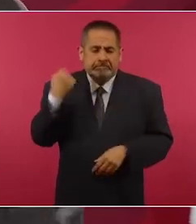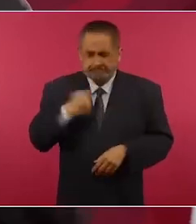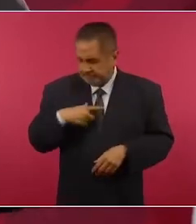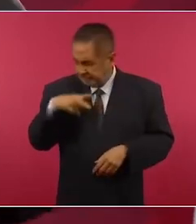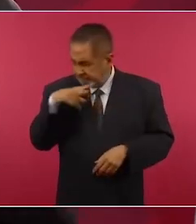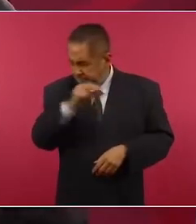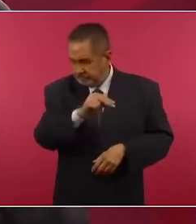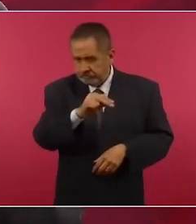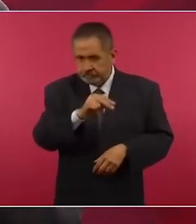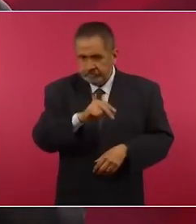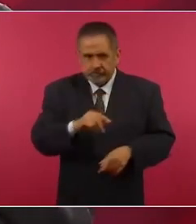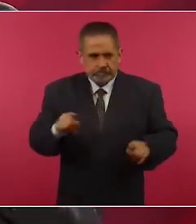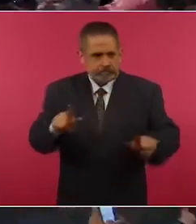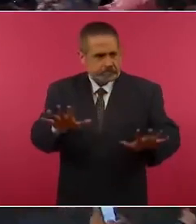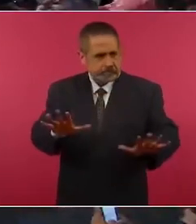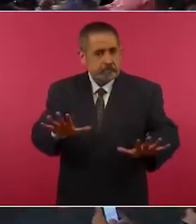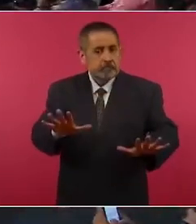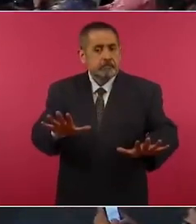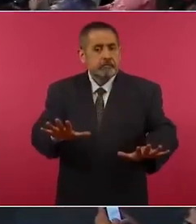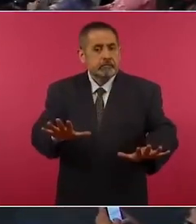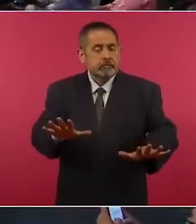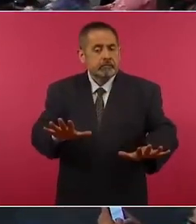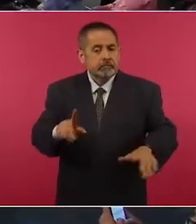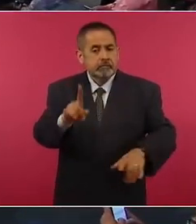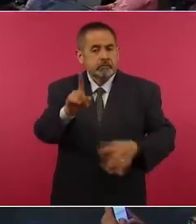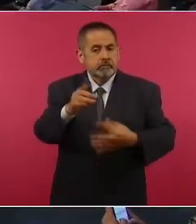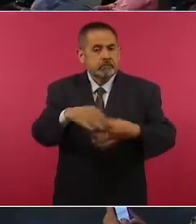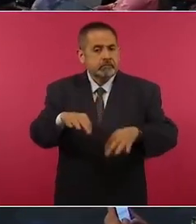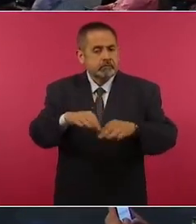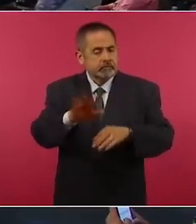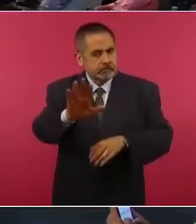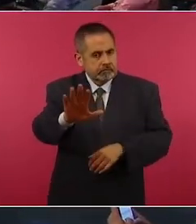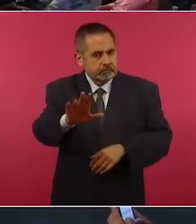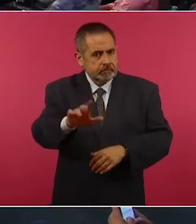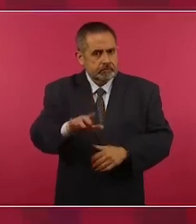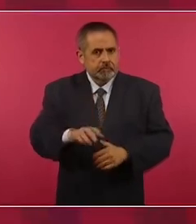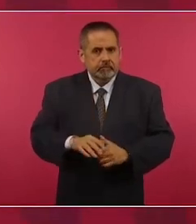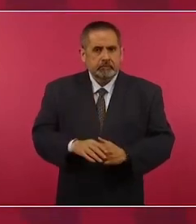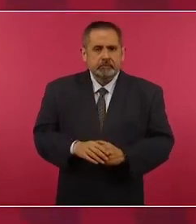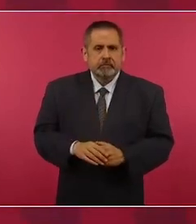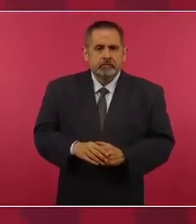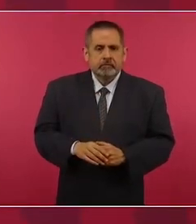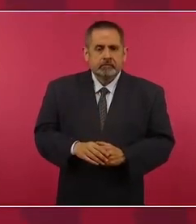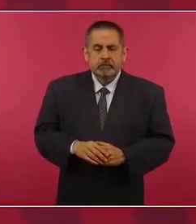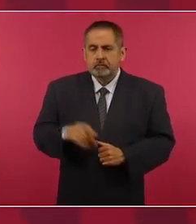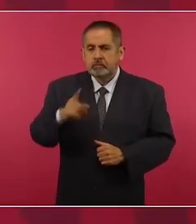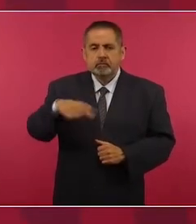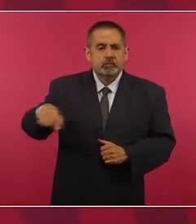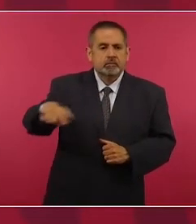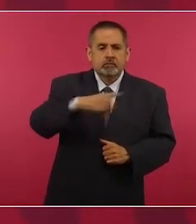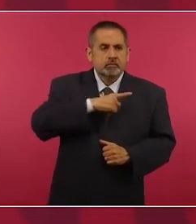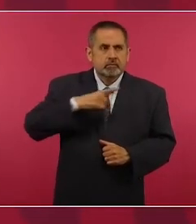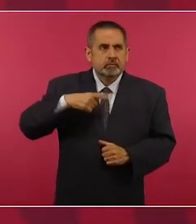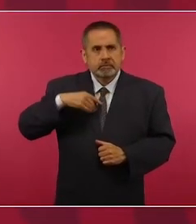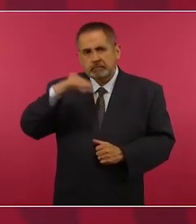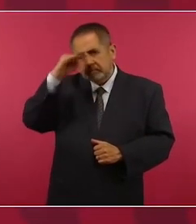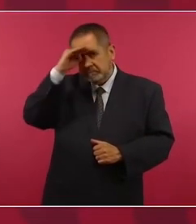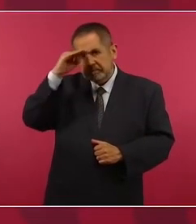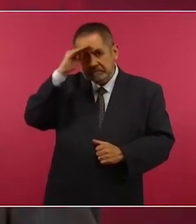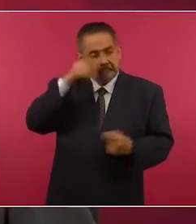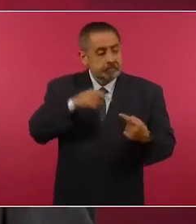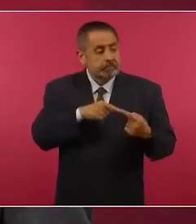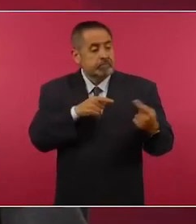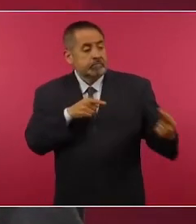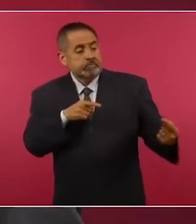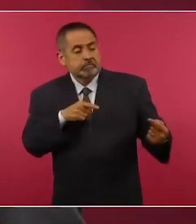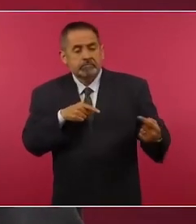Presidente. Permíteme, porque esto es muy importante, que no estén pensando nuestros